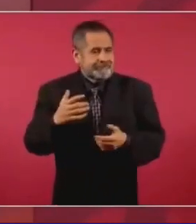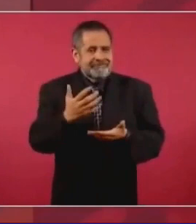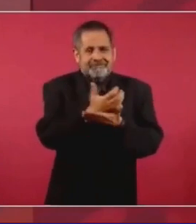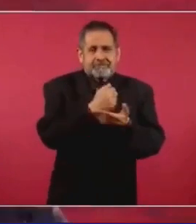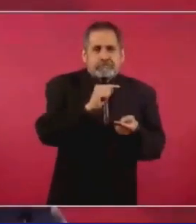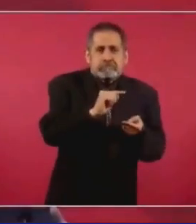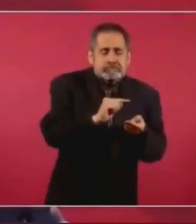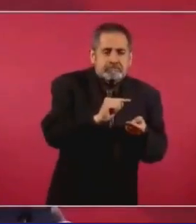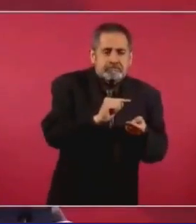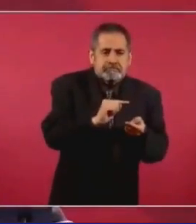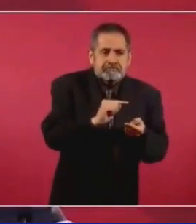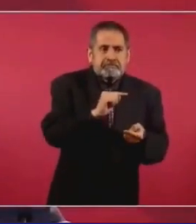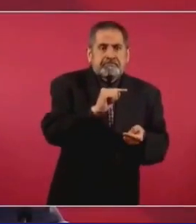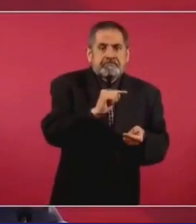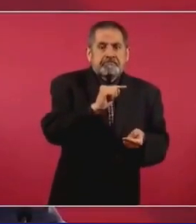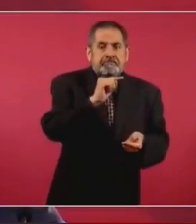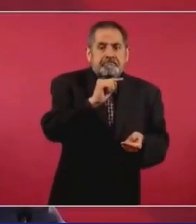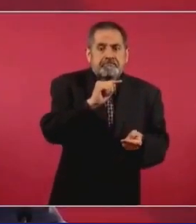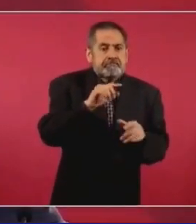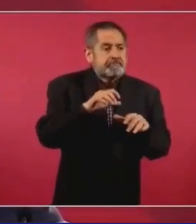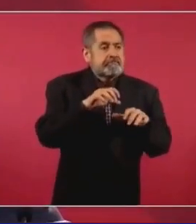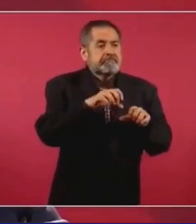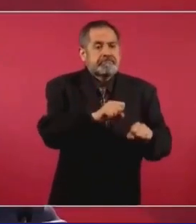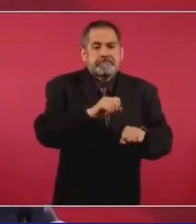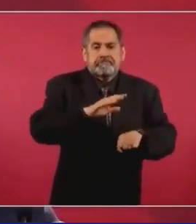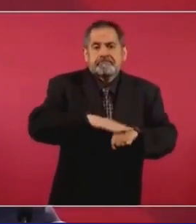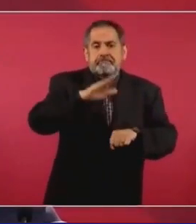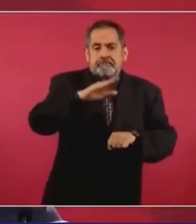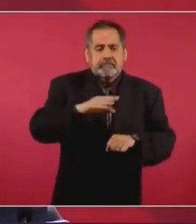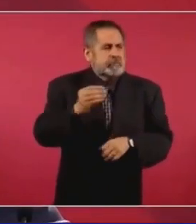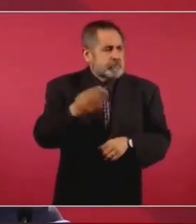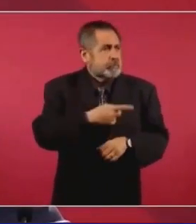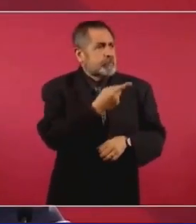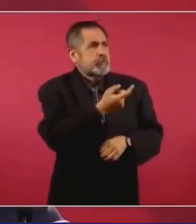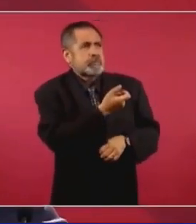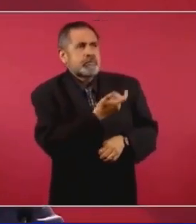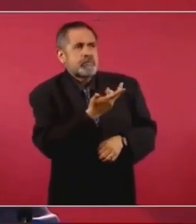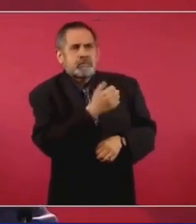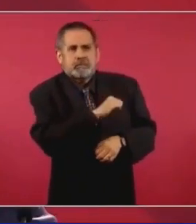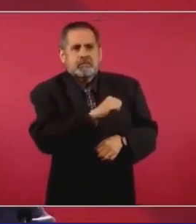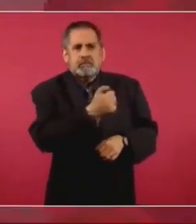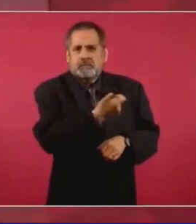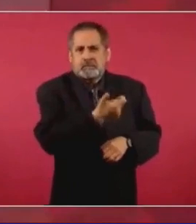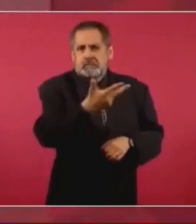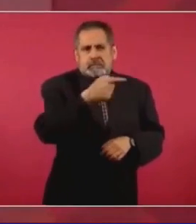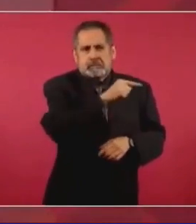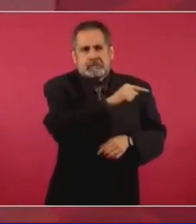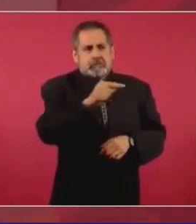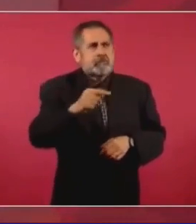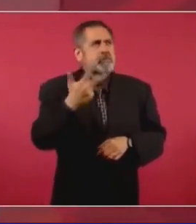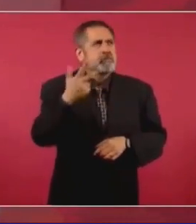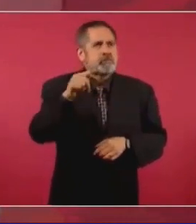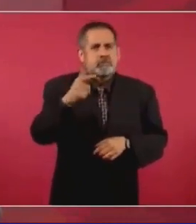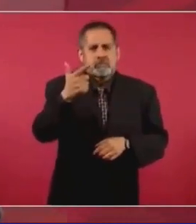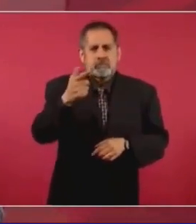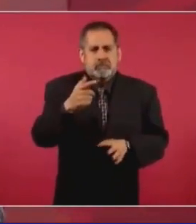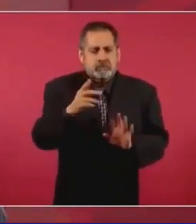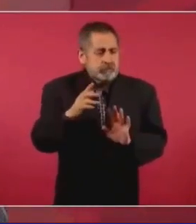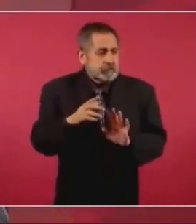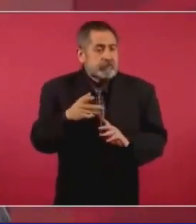desde que estamos a la fecha, con esta inflación de